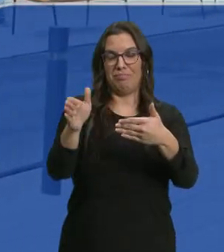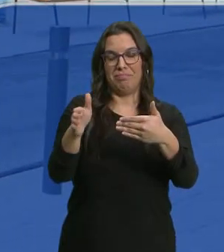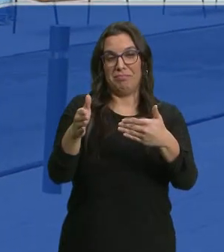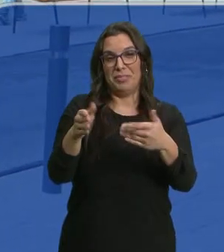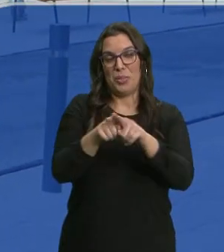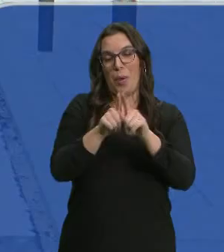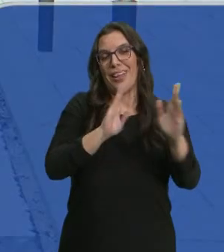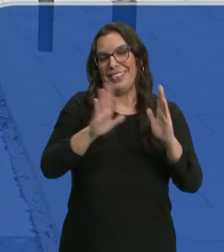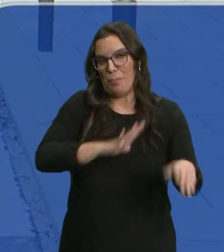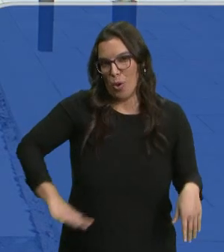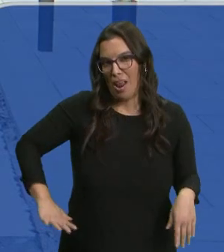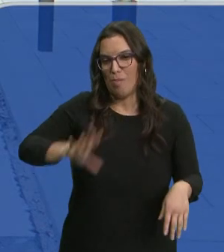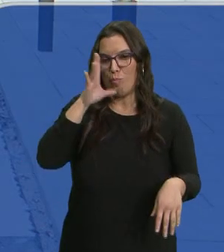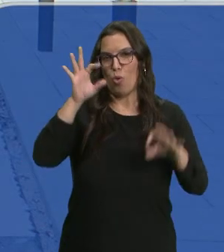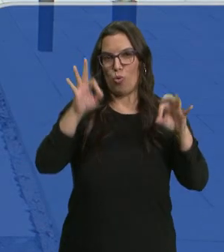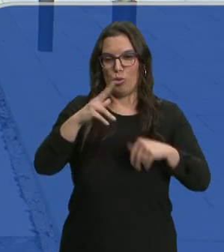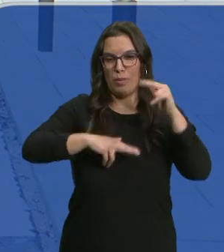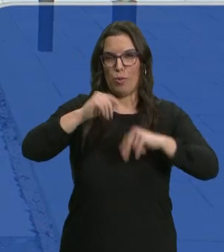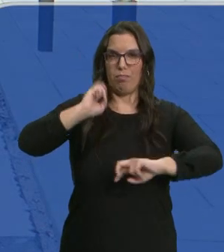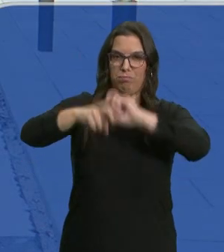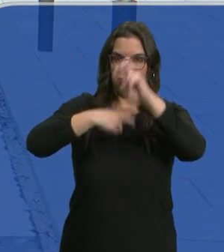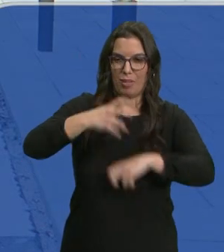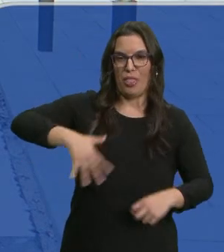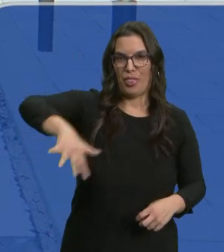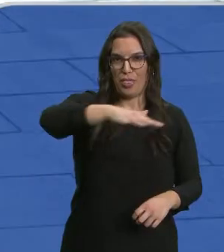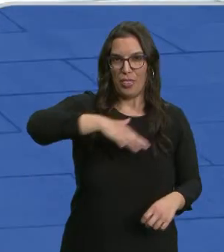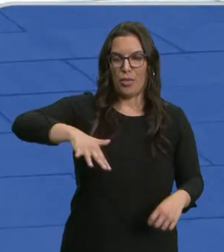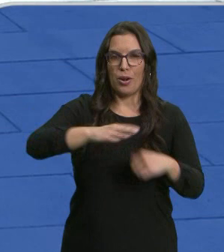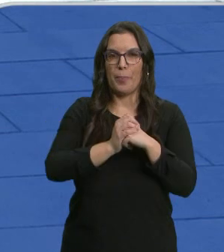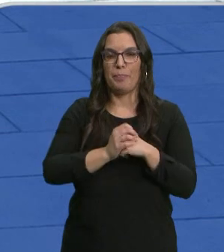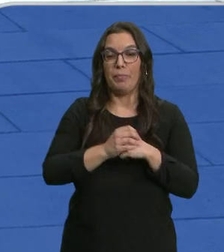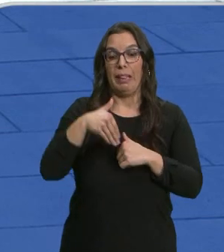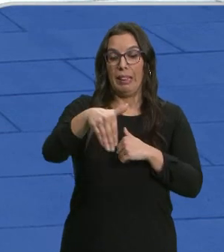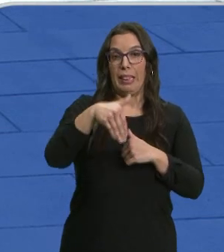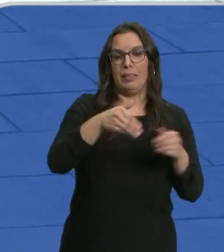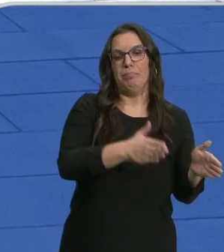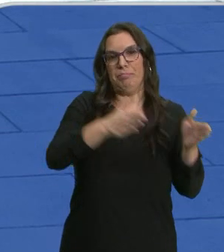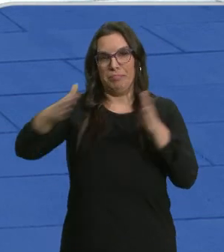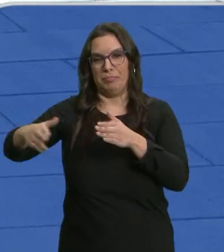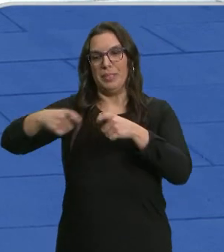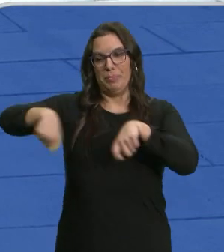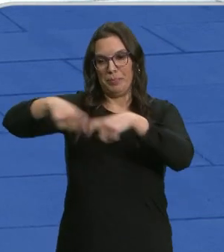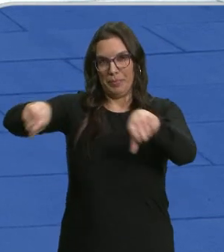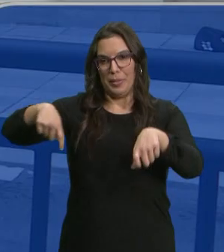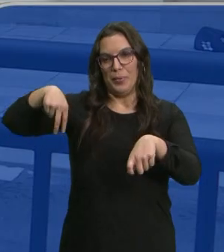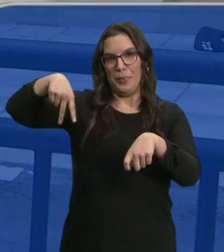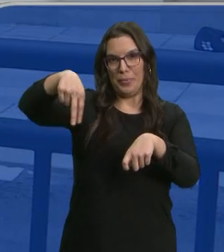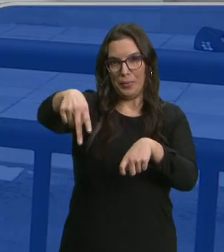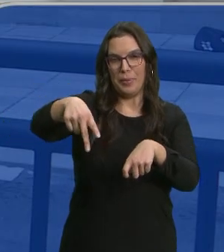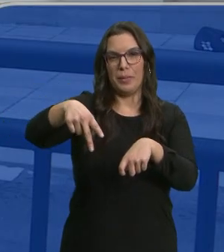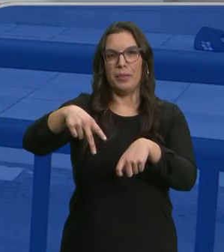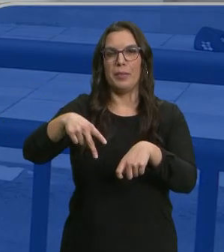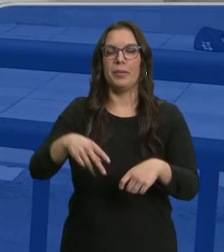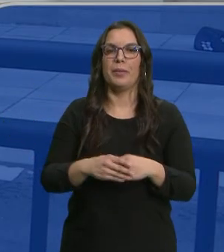una circunstancia transitoria, consecuencia de las obras que se están realizando en esa zona. Se repintará en otro punto con paso, pero ha